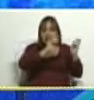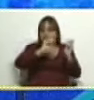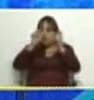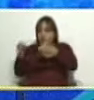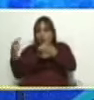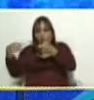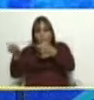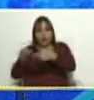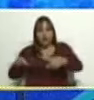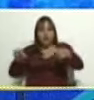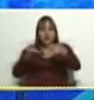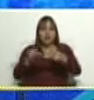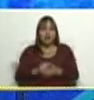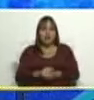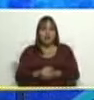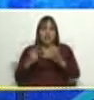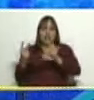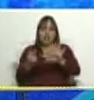lugar,